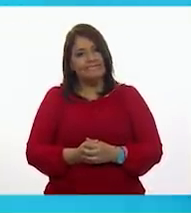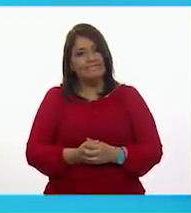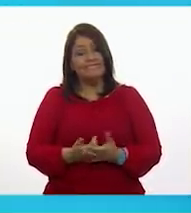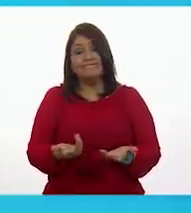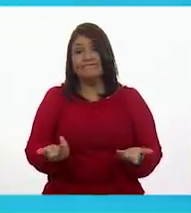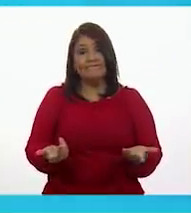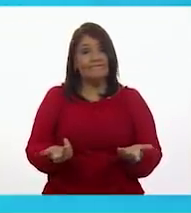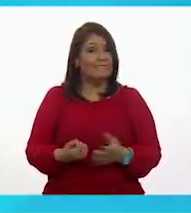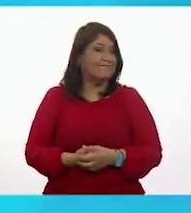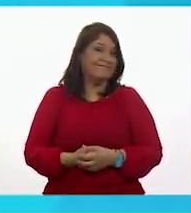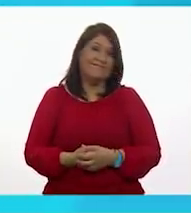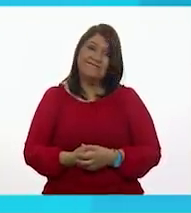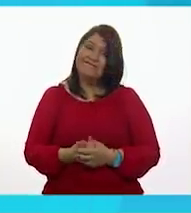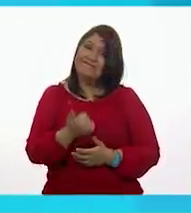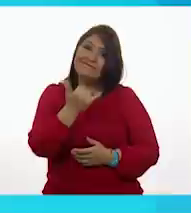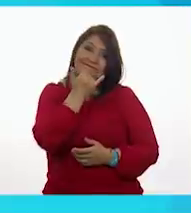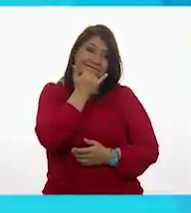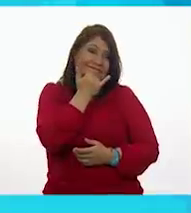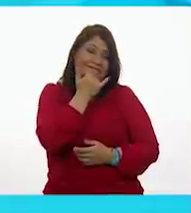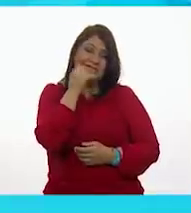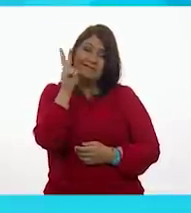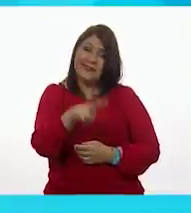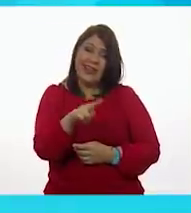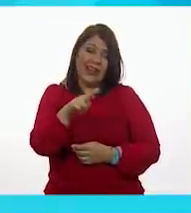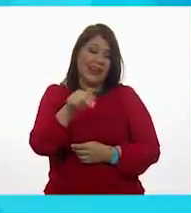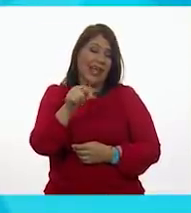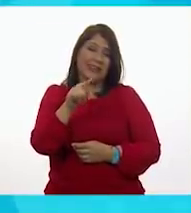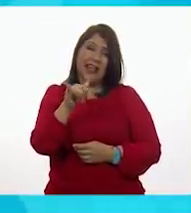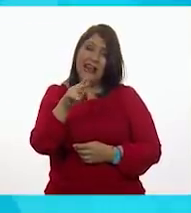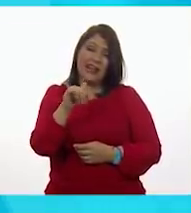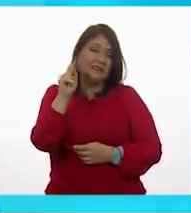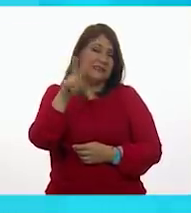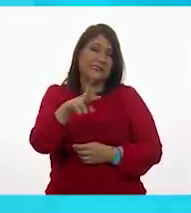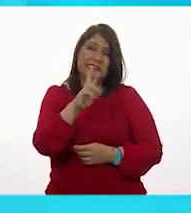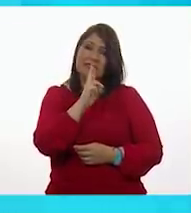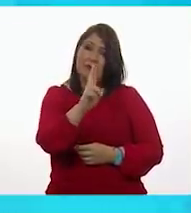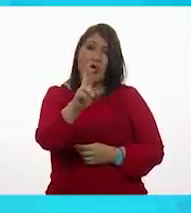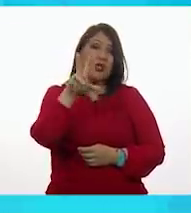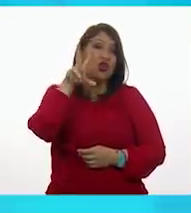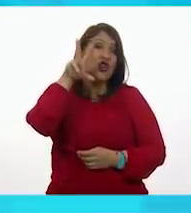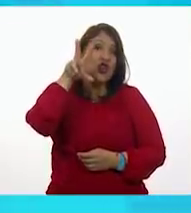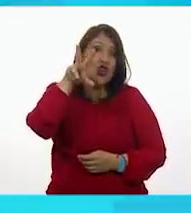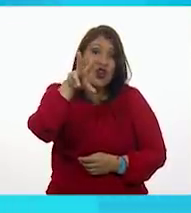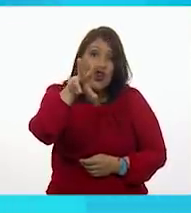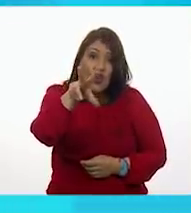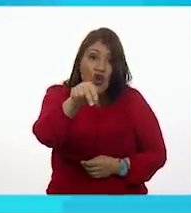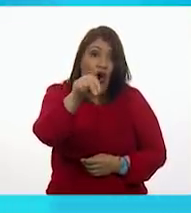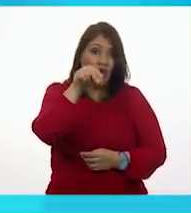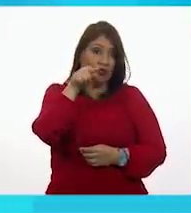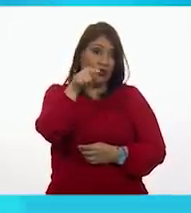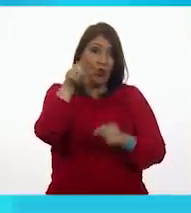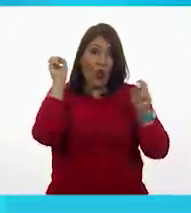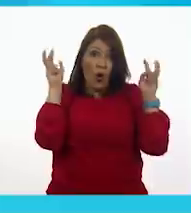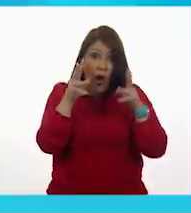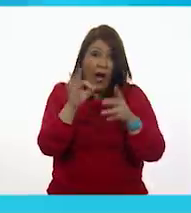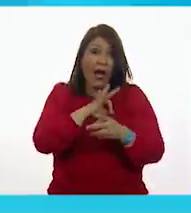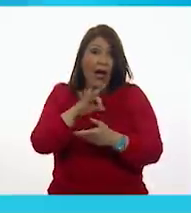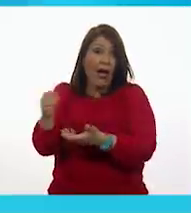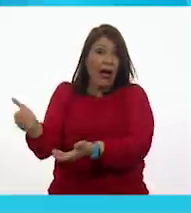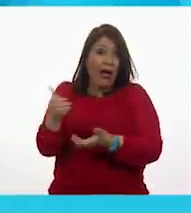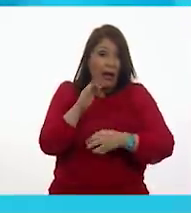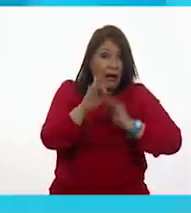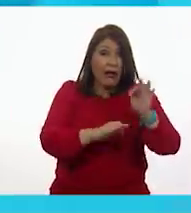Así que, lo siento, Natalia, pero la respuesta es no. No puedes tener un ajolote como